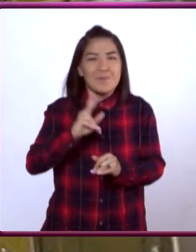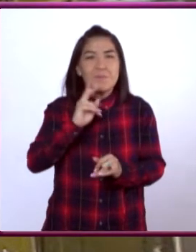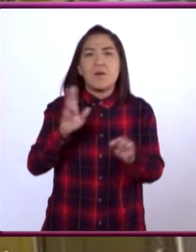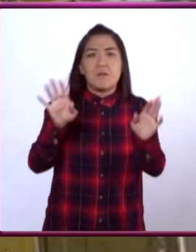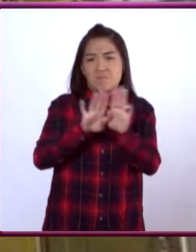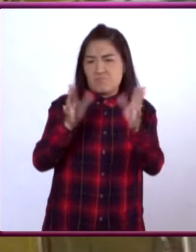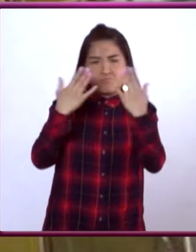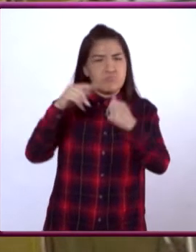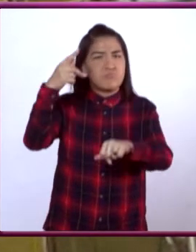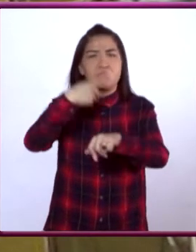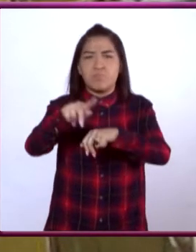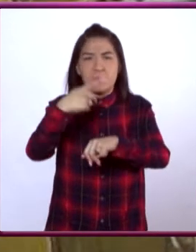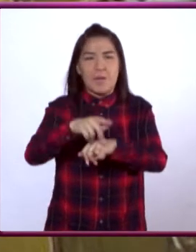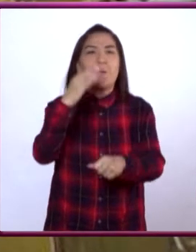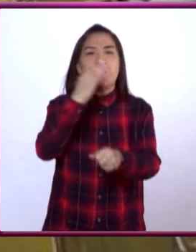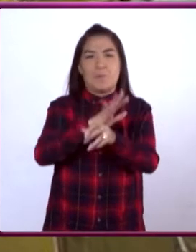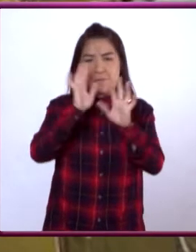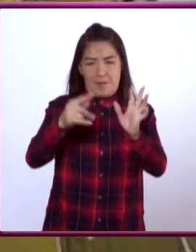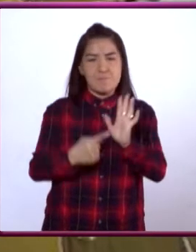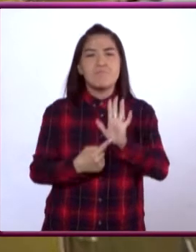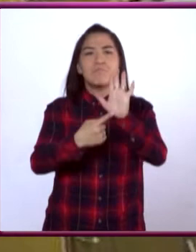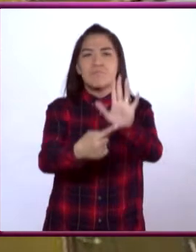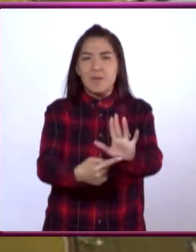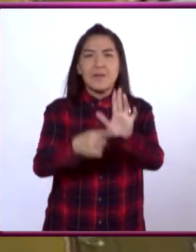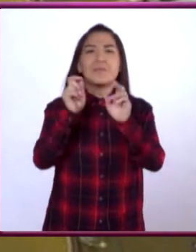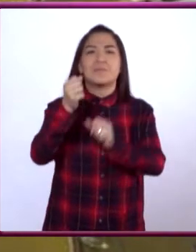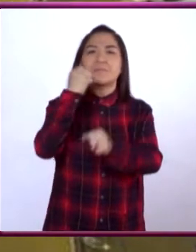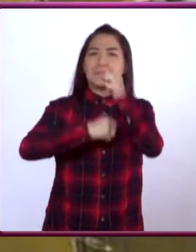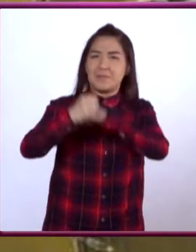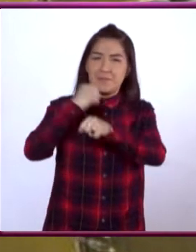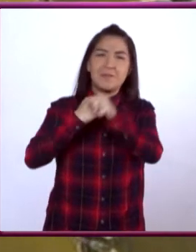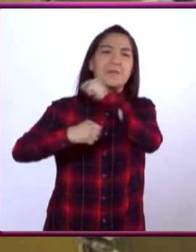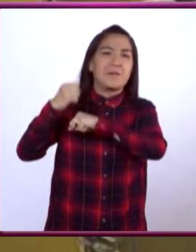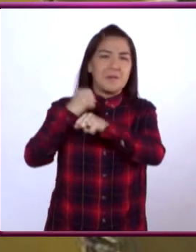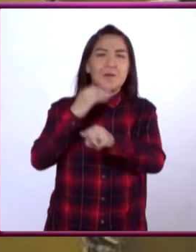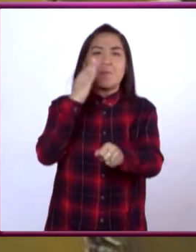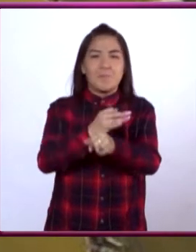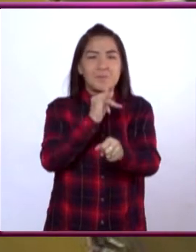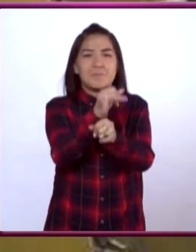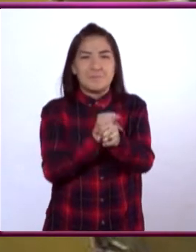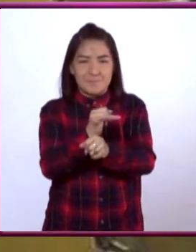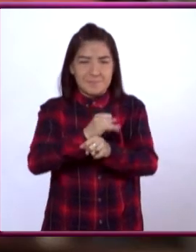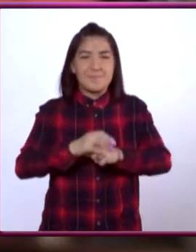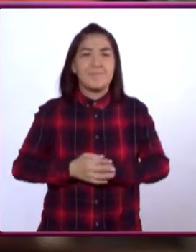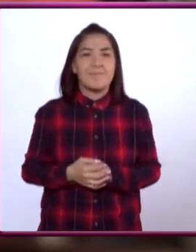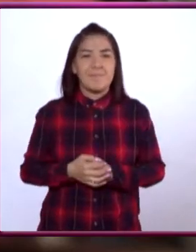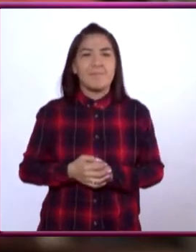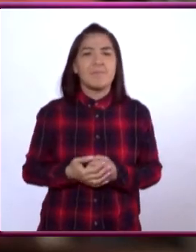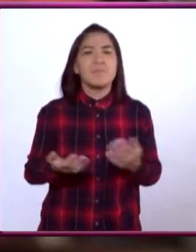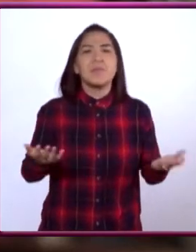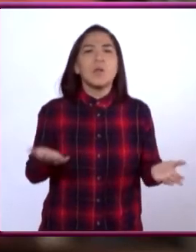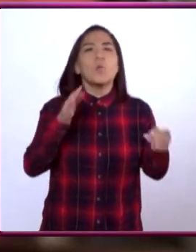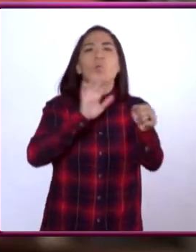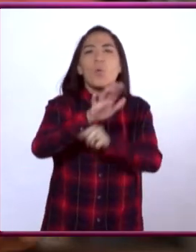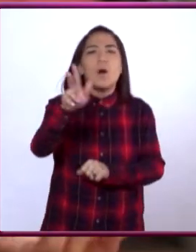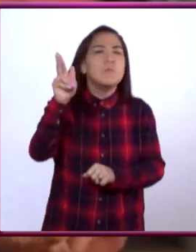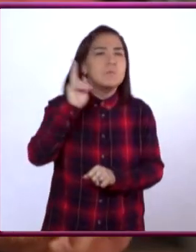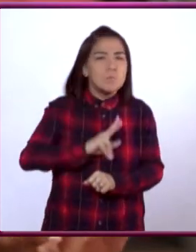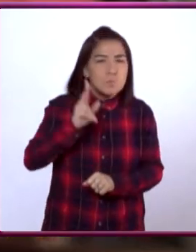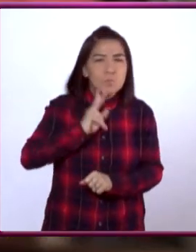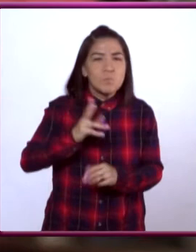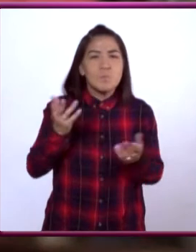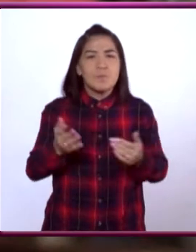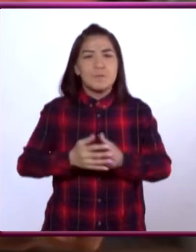así que no hay absolutamente ningún peligro, como ya pudimos demostrar en los últimos años que hemos estado trabajando con esto. Así es, increíble. ¿Y cuál